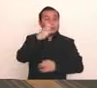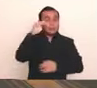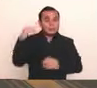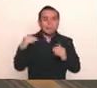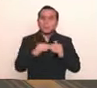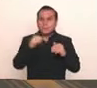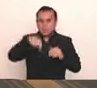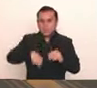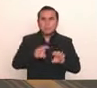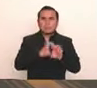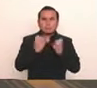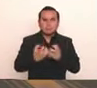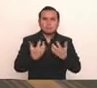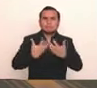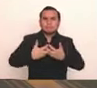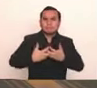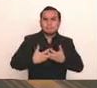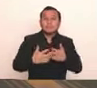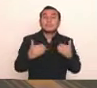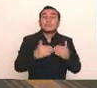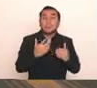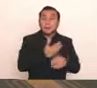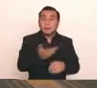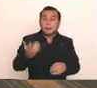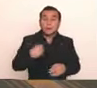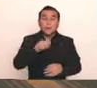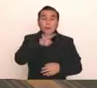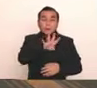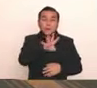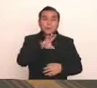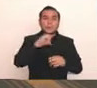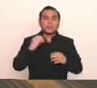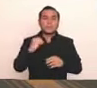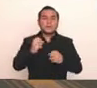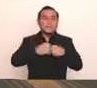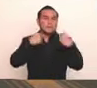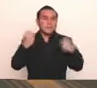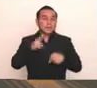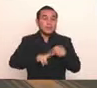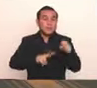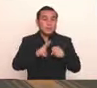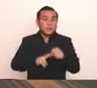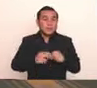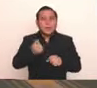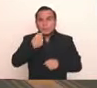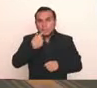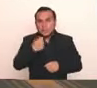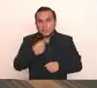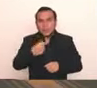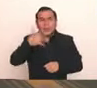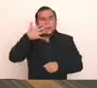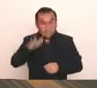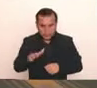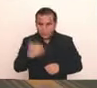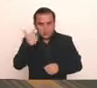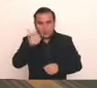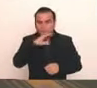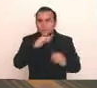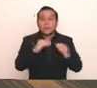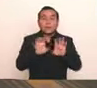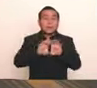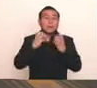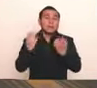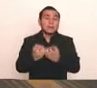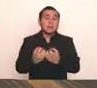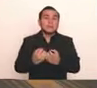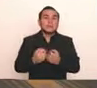nacionales y se espera un estimado de más de 40 millones de larios medicamentos insumos médicos pruebas de cobain 19 y equipos para el gran hospital de